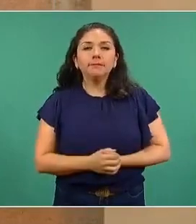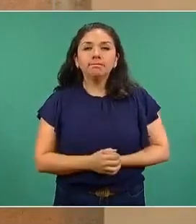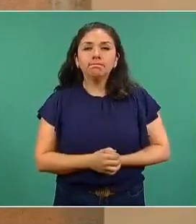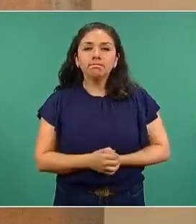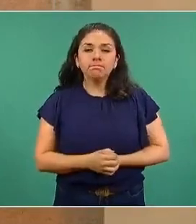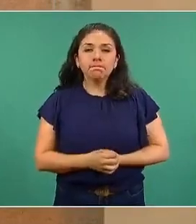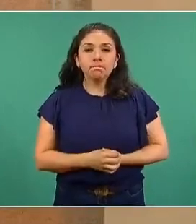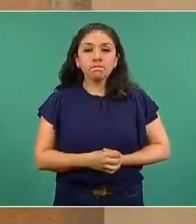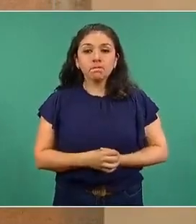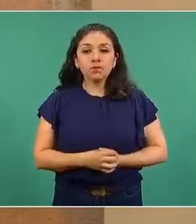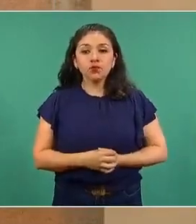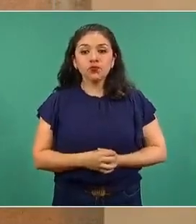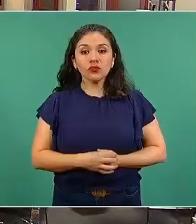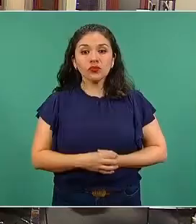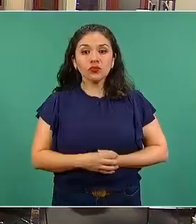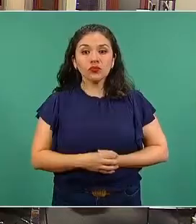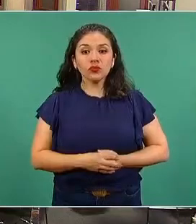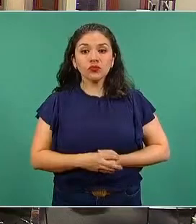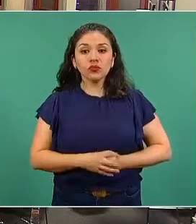por favor.